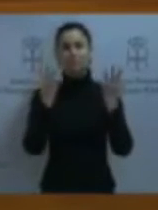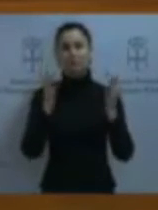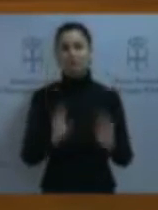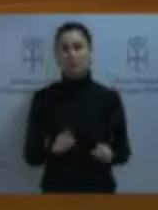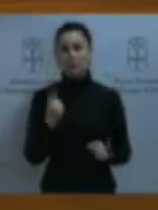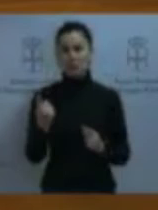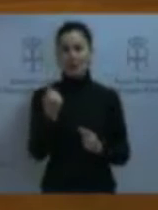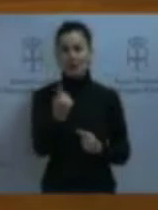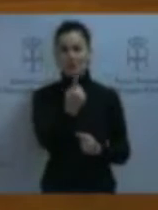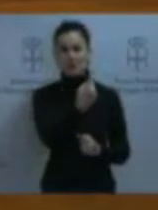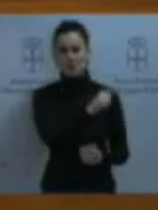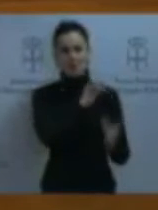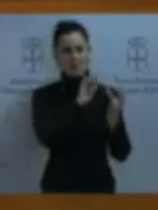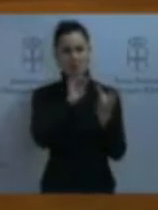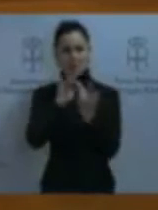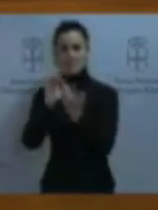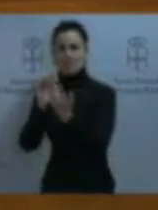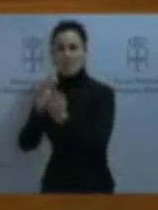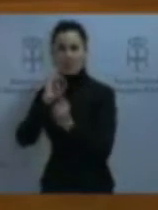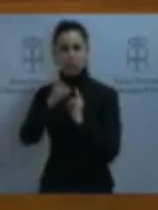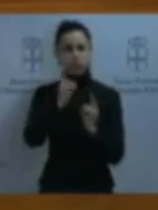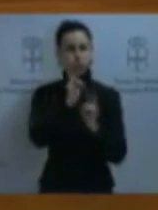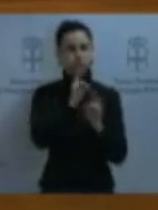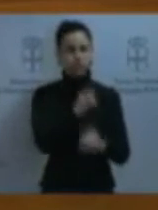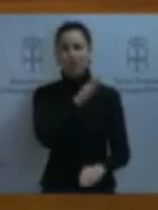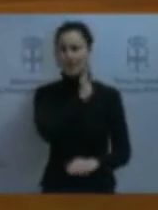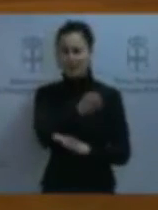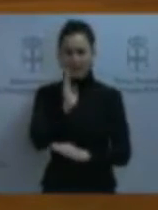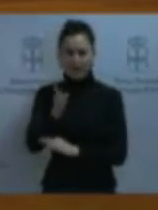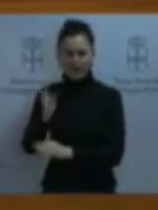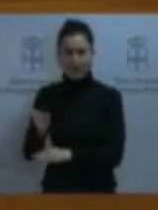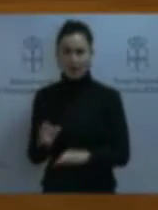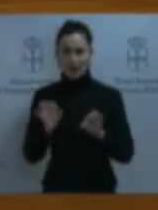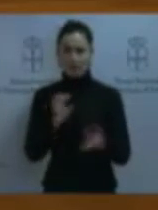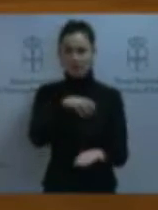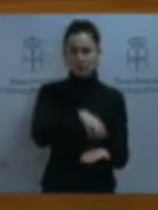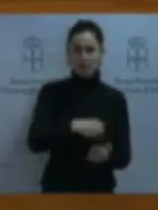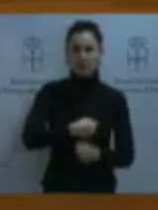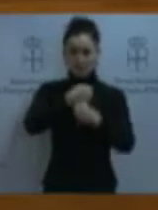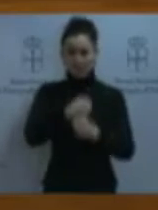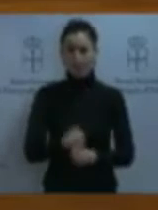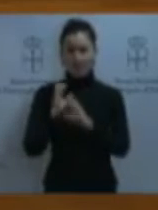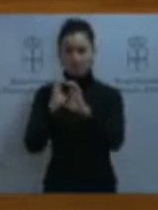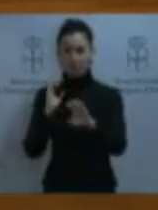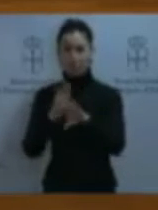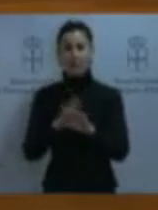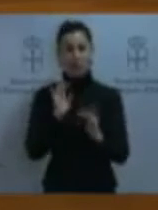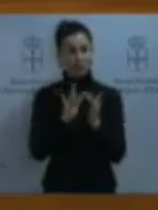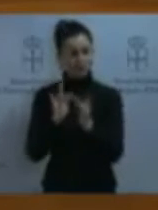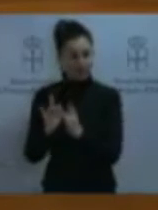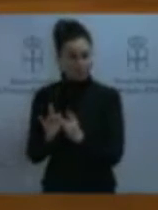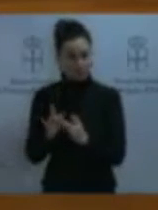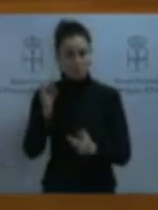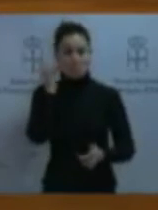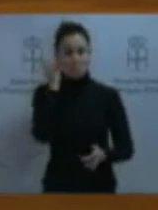educativos, pateándose paradas de autobús para contactar con estas trabajadoras despedidas y poder hacer las movilizaciones que llevaron tanto a la puerta de esta